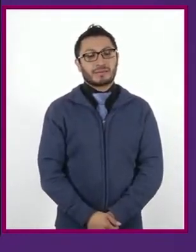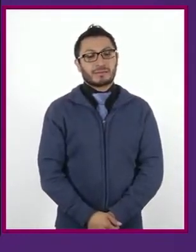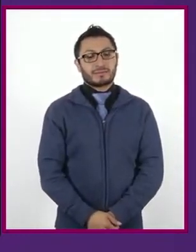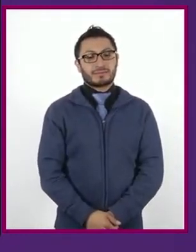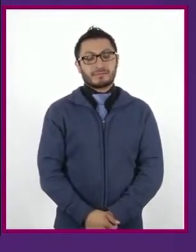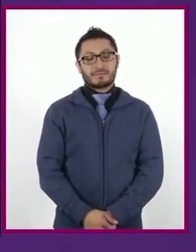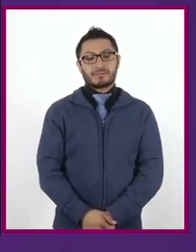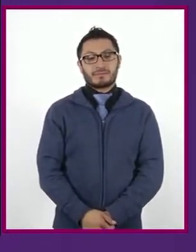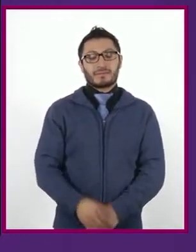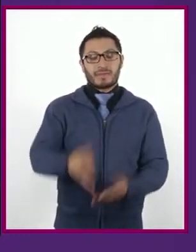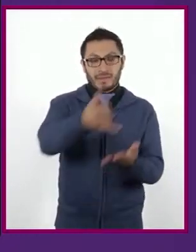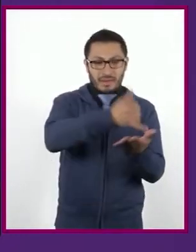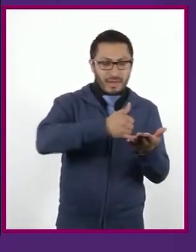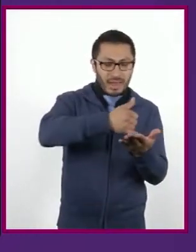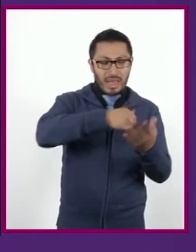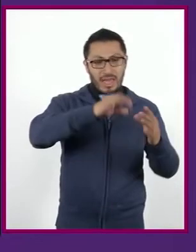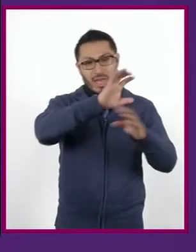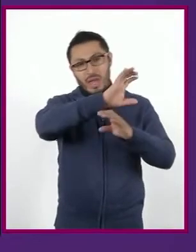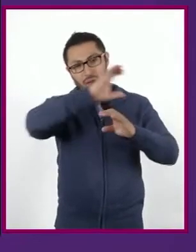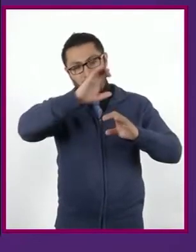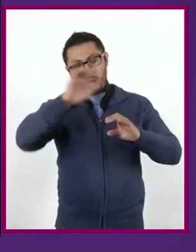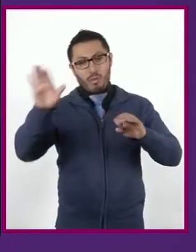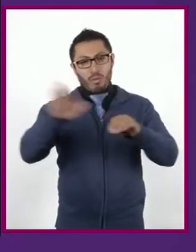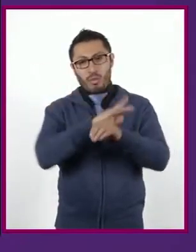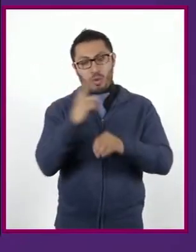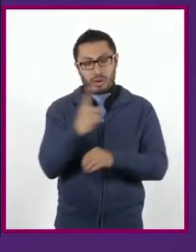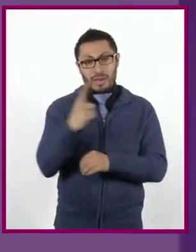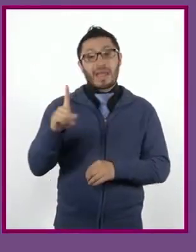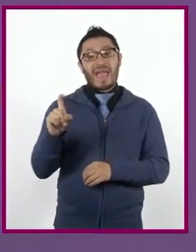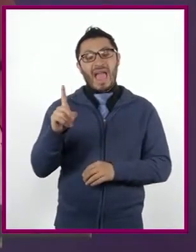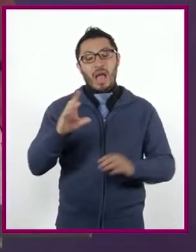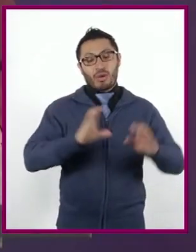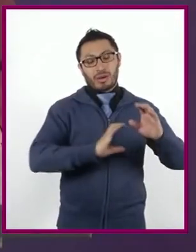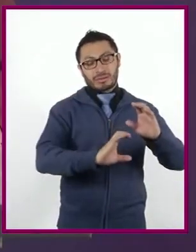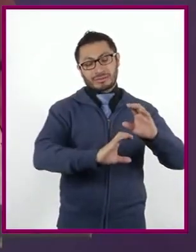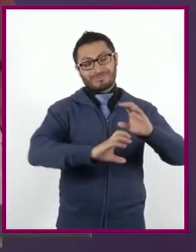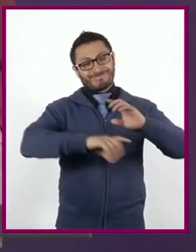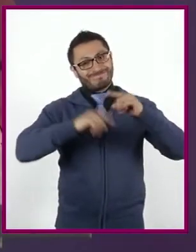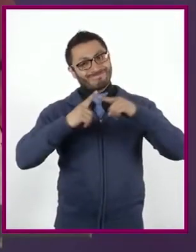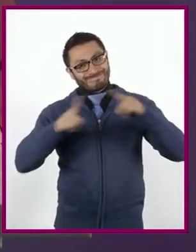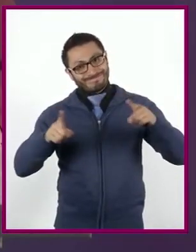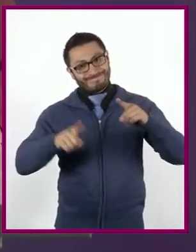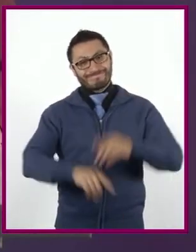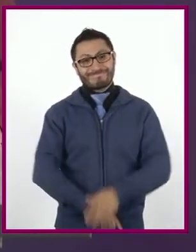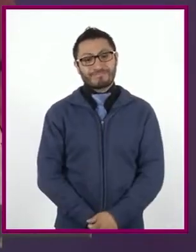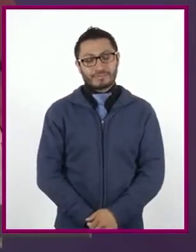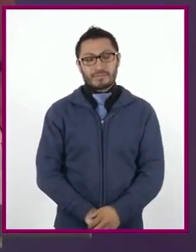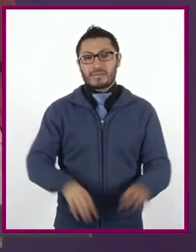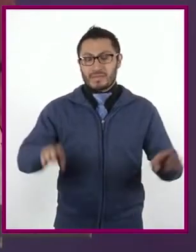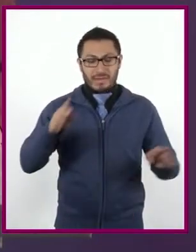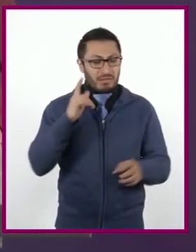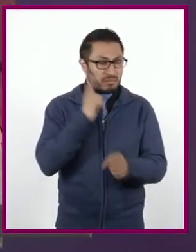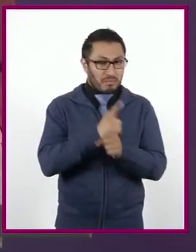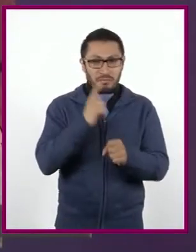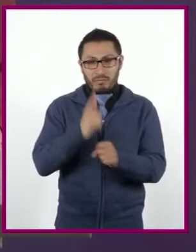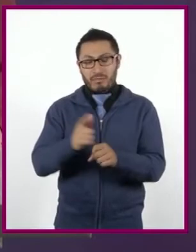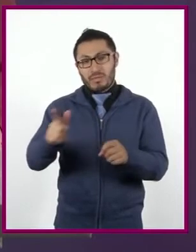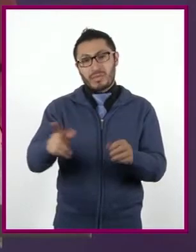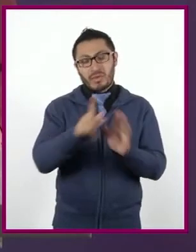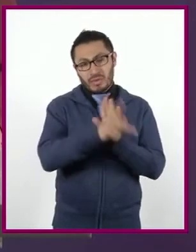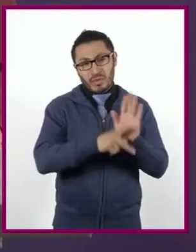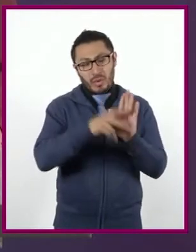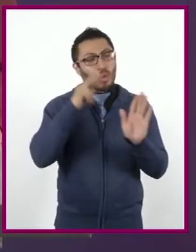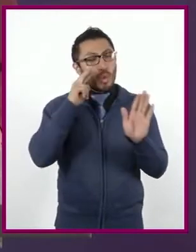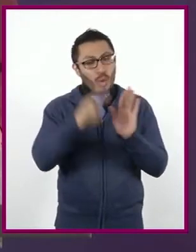El aceite flota porque su densidad es menor que la del agua. Como pudiste notar, a lo largo del video se